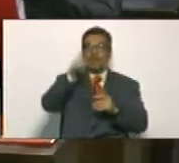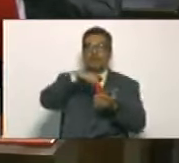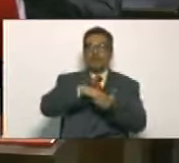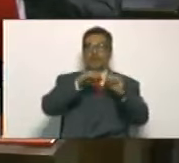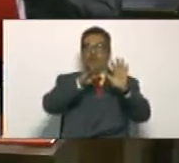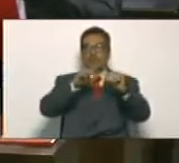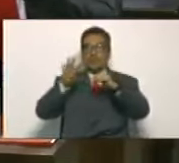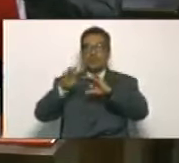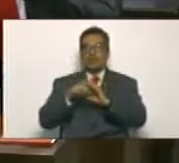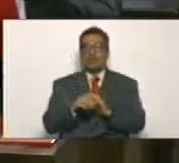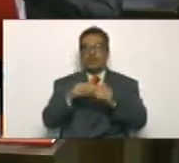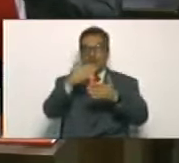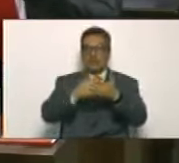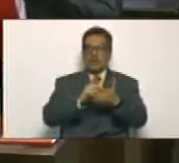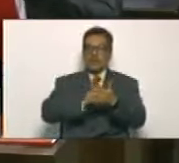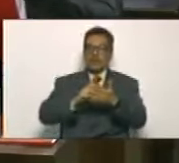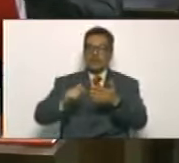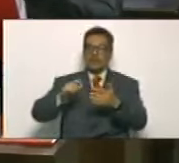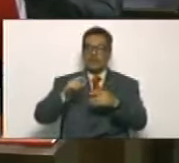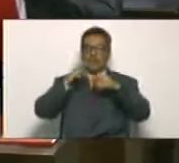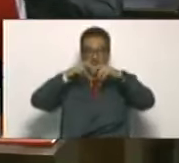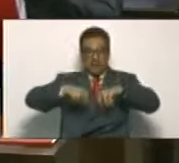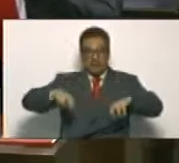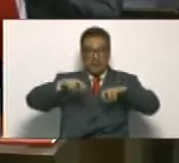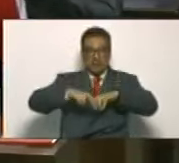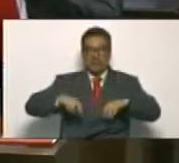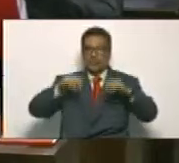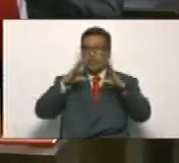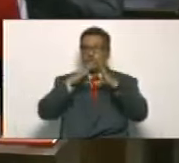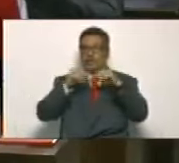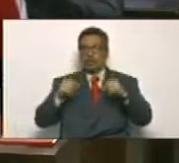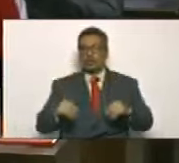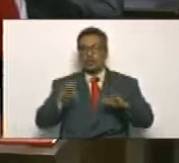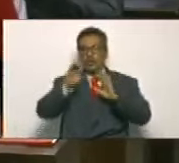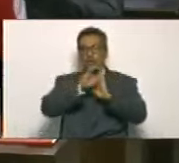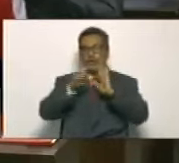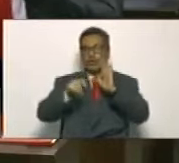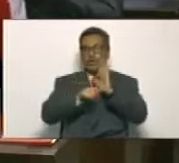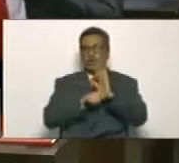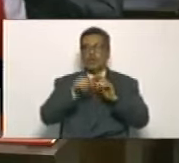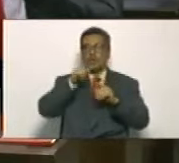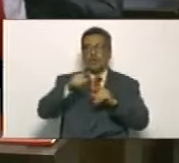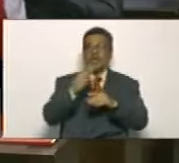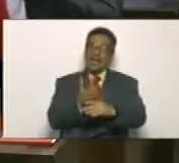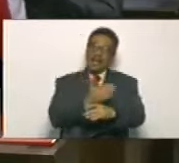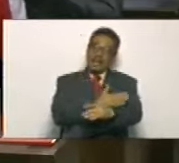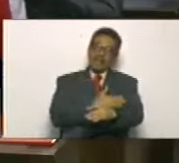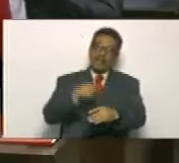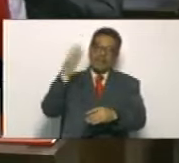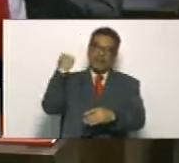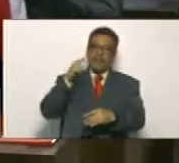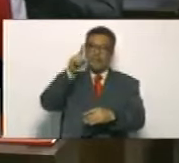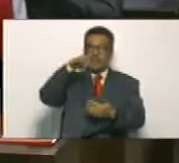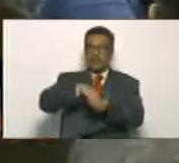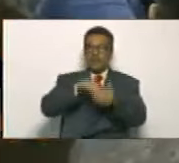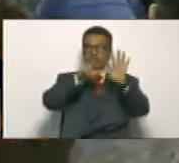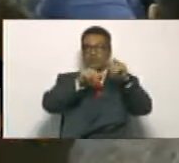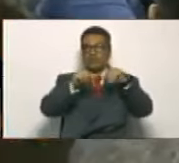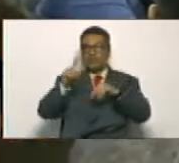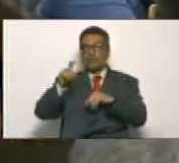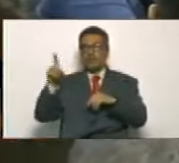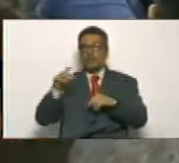99 y he revisado todas las constituciones que hubo anteriores, desde